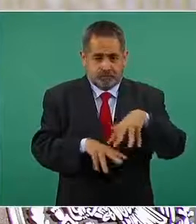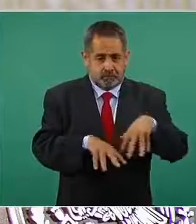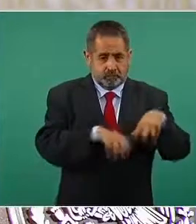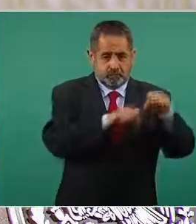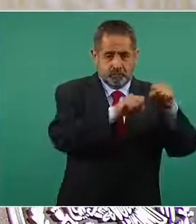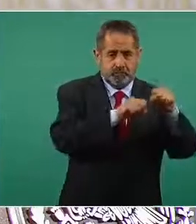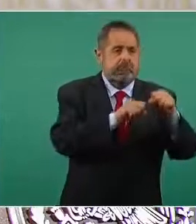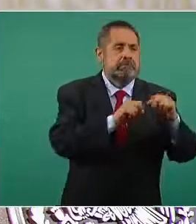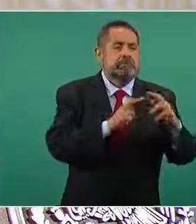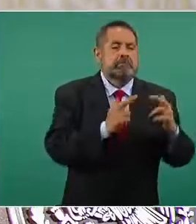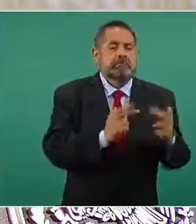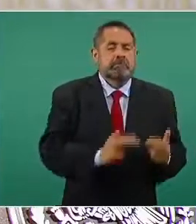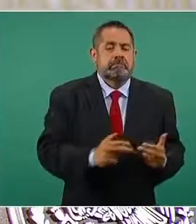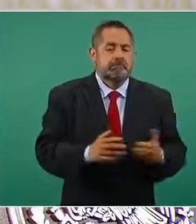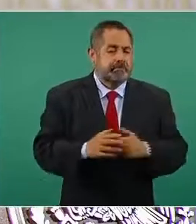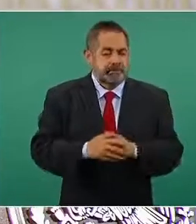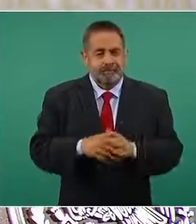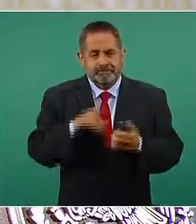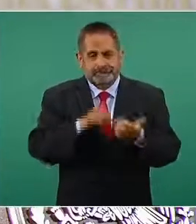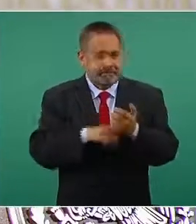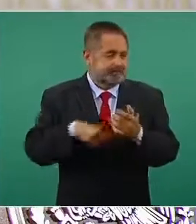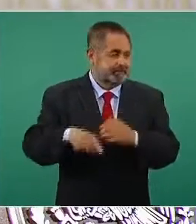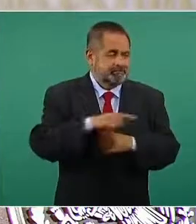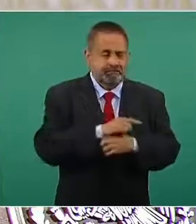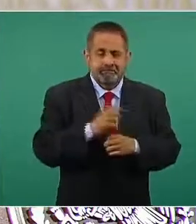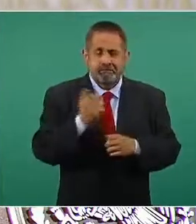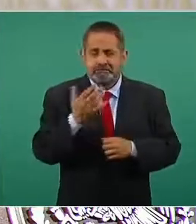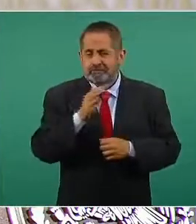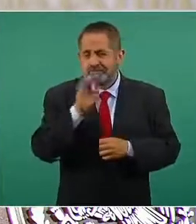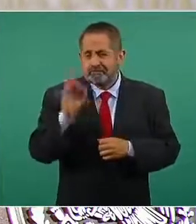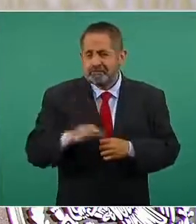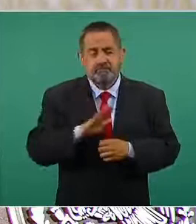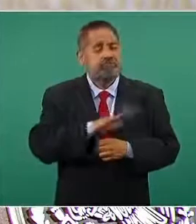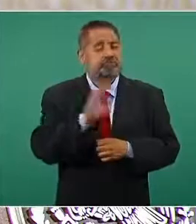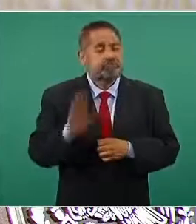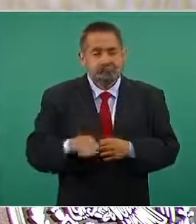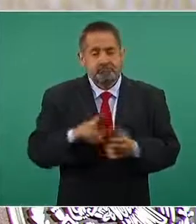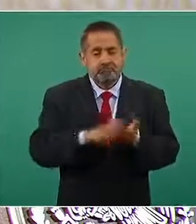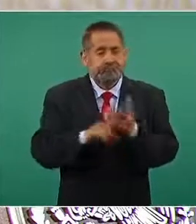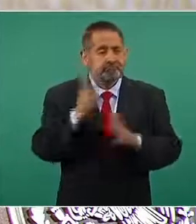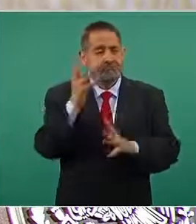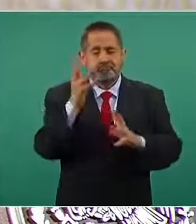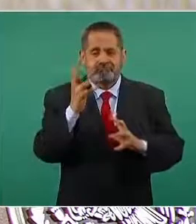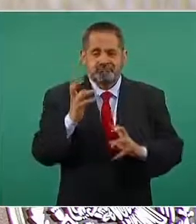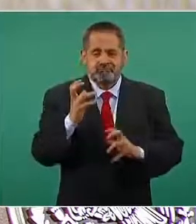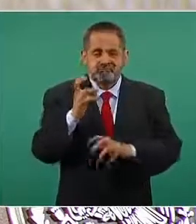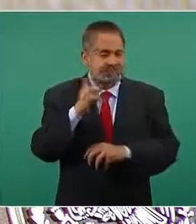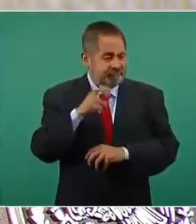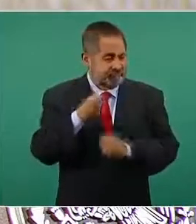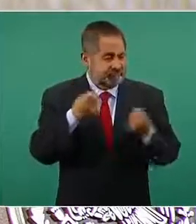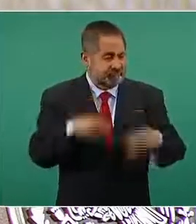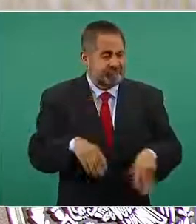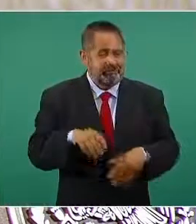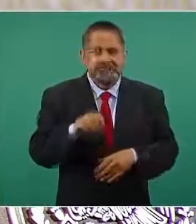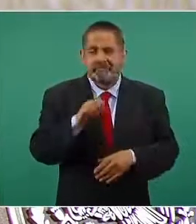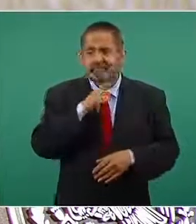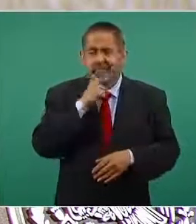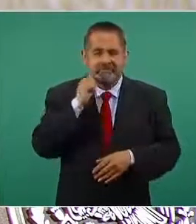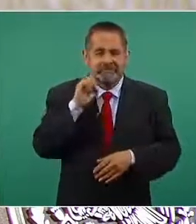50.3% de árboles Prosopis velutina, vital para la ecología del desierto de Sonora, se